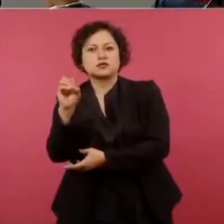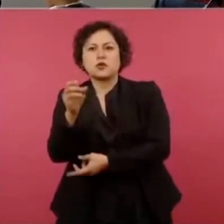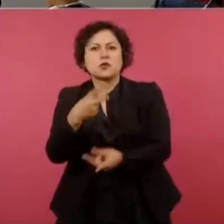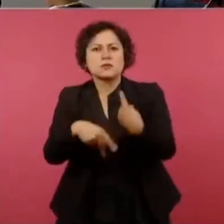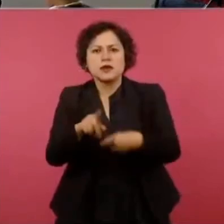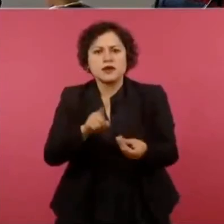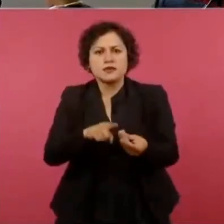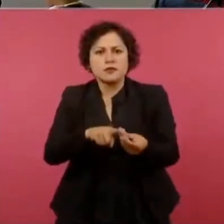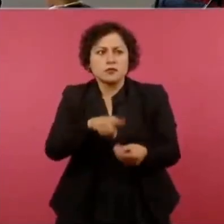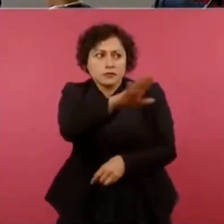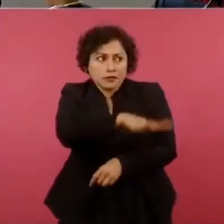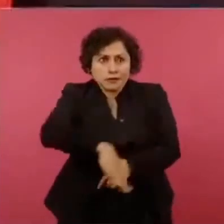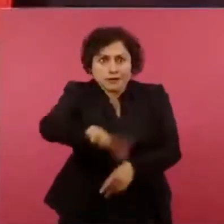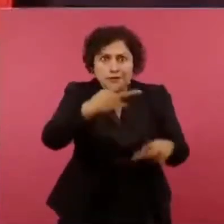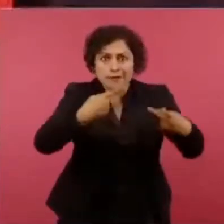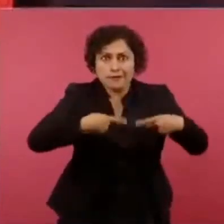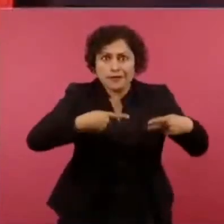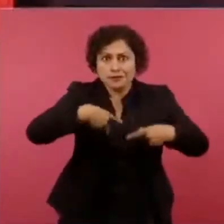la nación